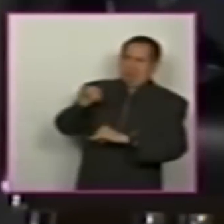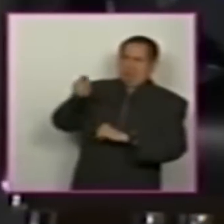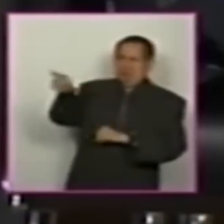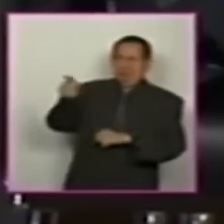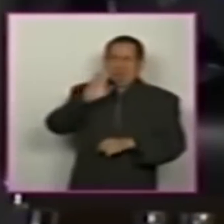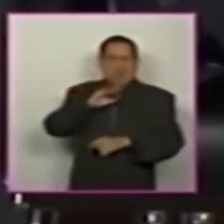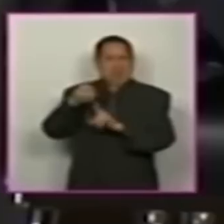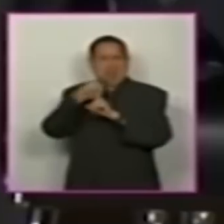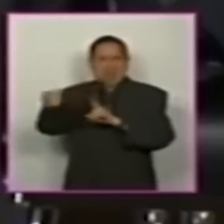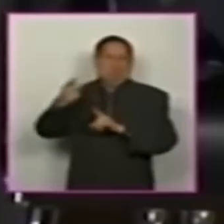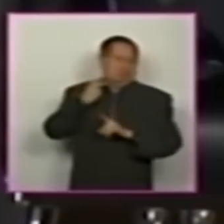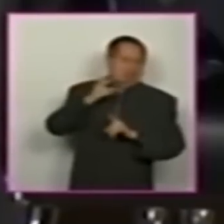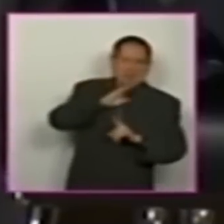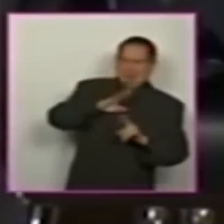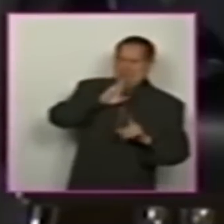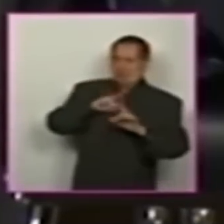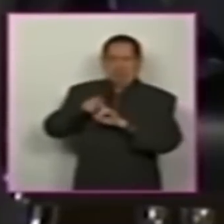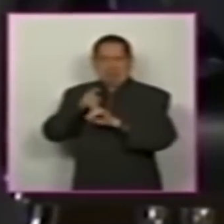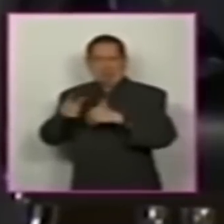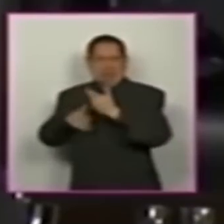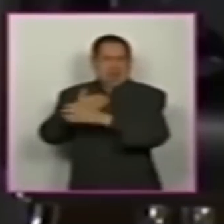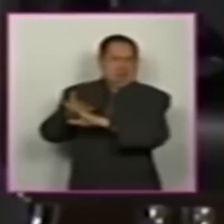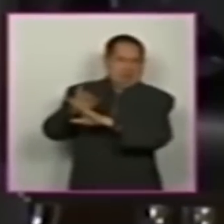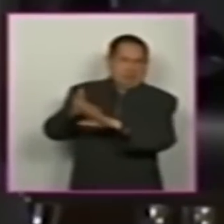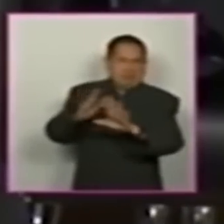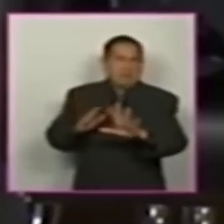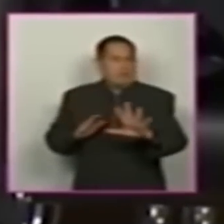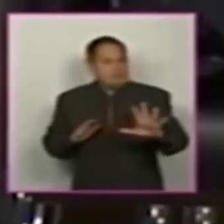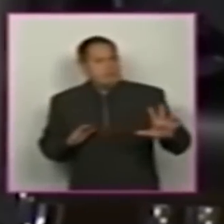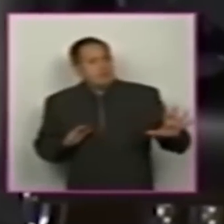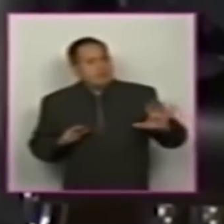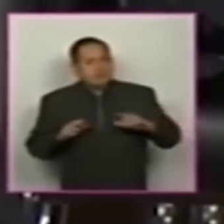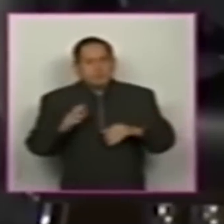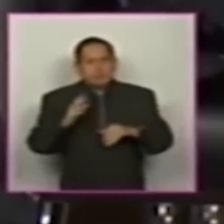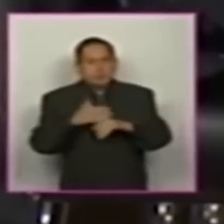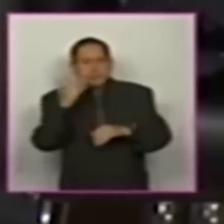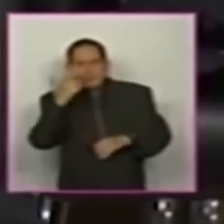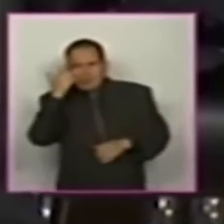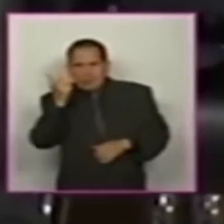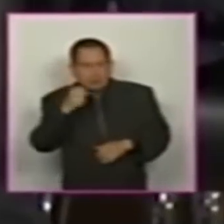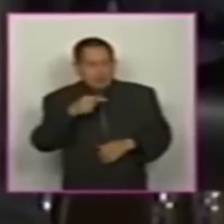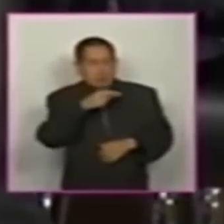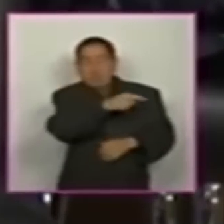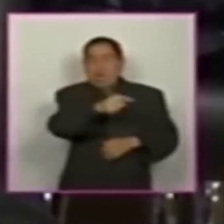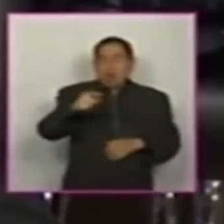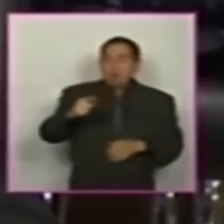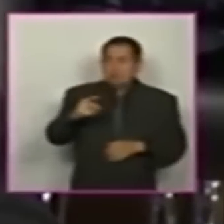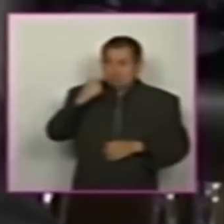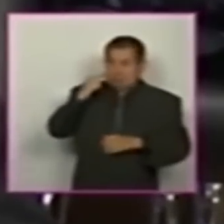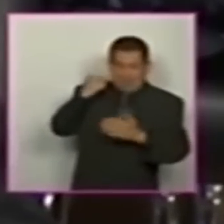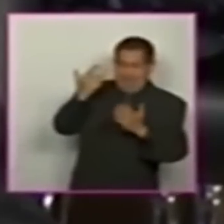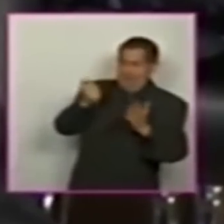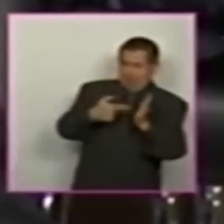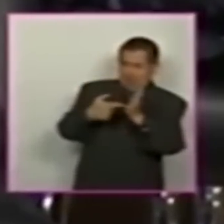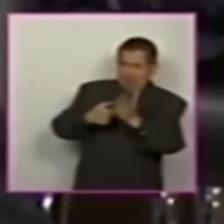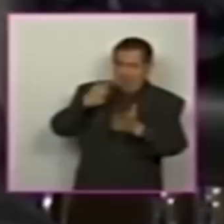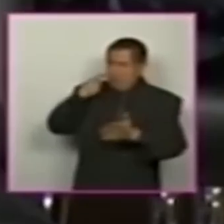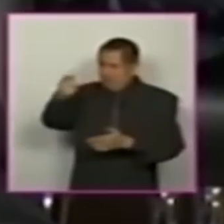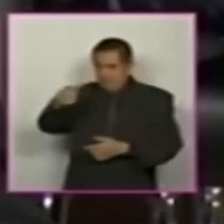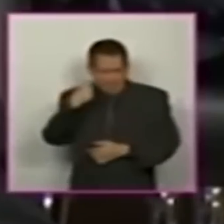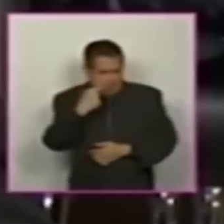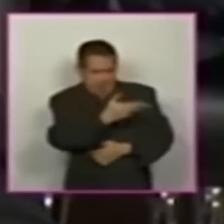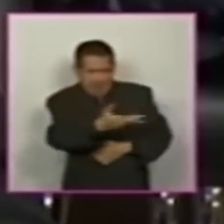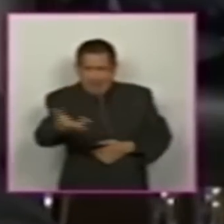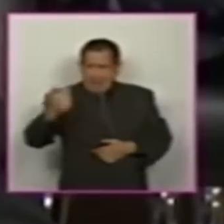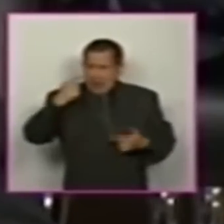buenas tardes. Con el gusto de saludarte y saludar a toda la audiencia. Buenas tardes. Le agradezco mucho siempre su disposición, consejera, a darnos información respecto pues, a esto que